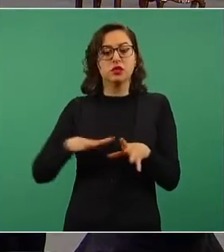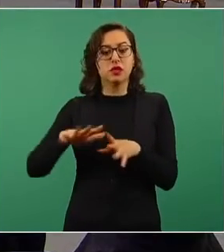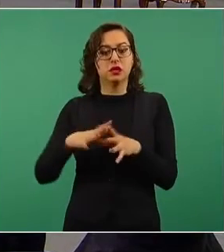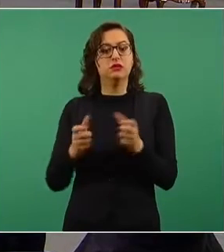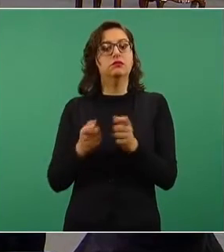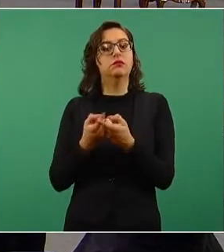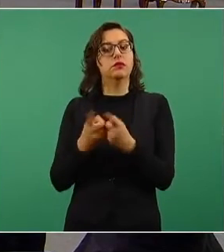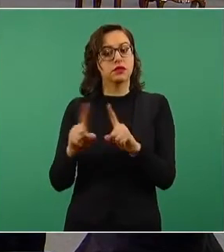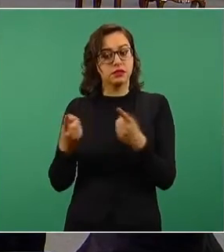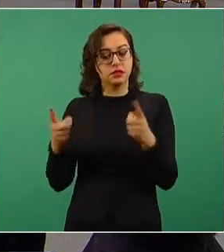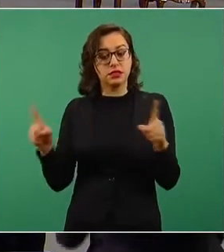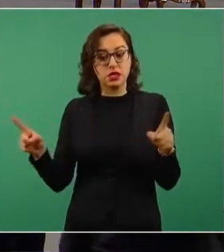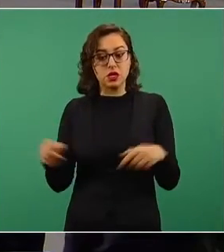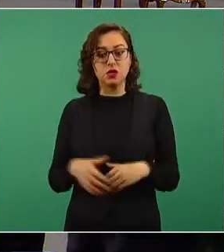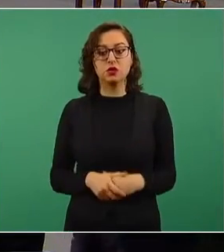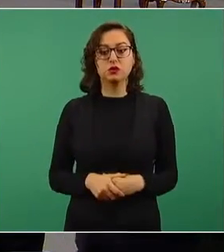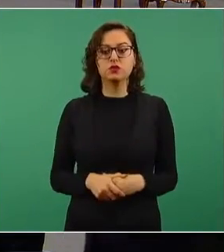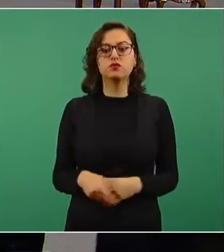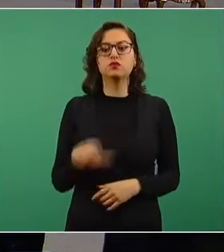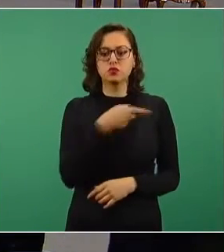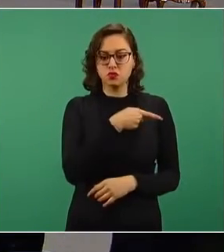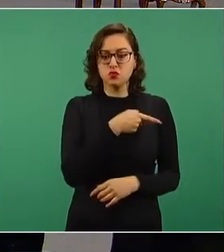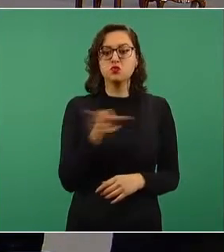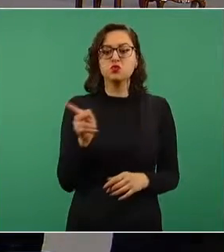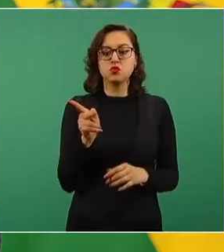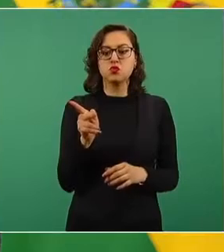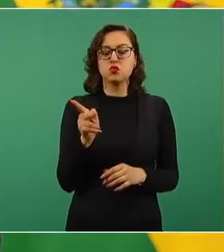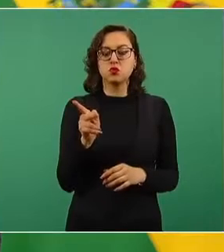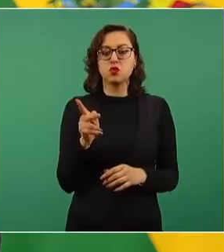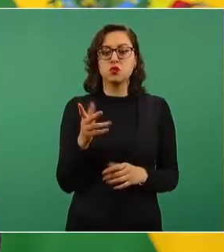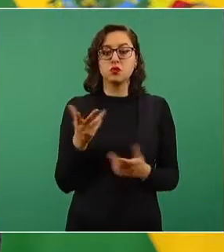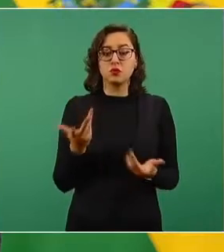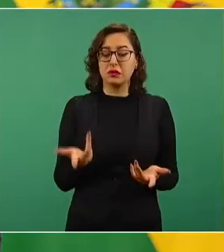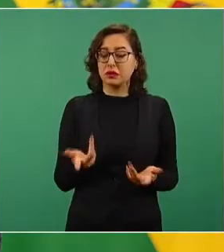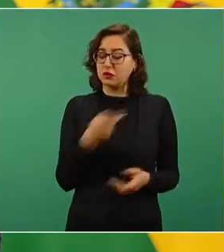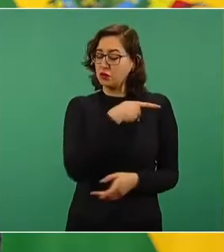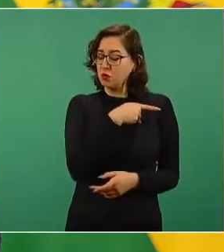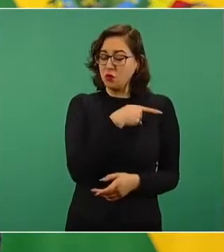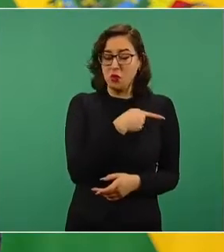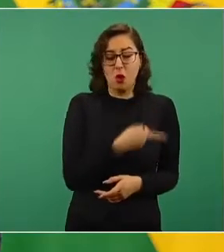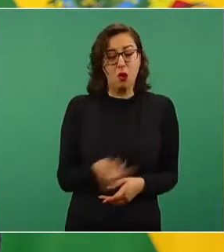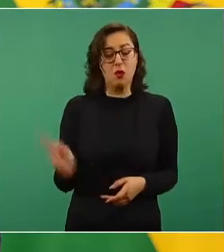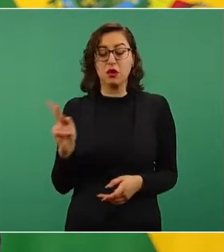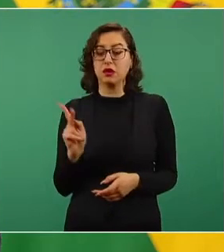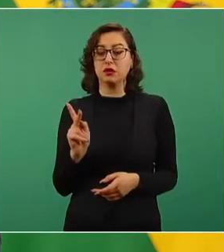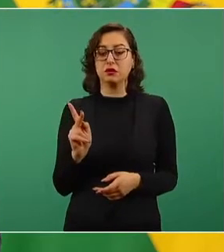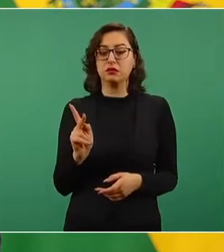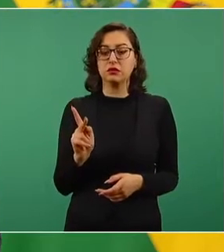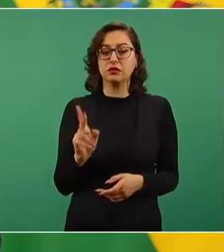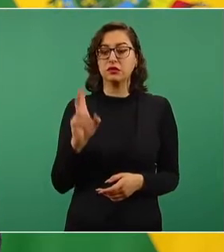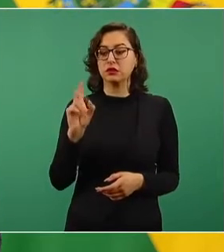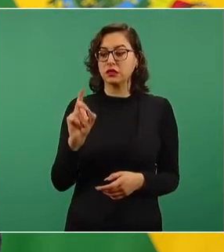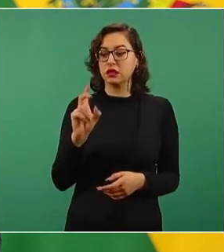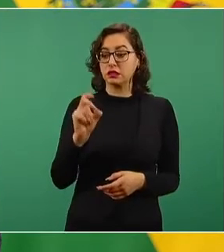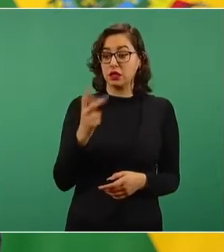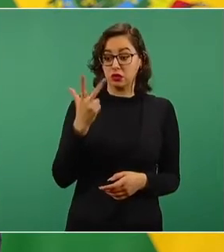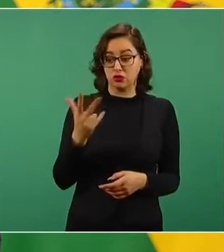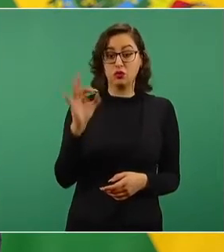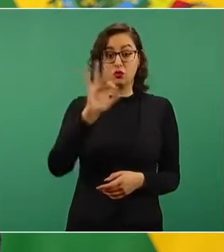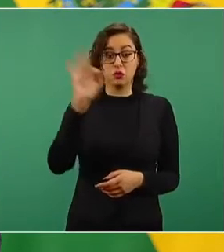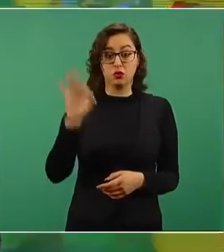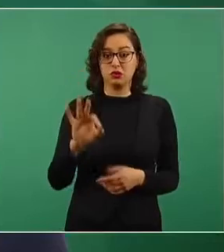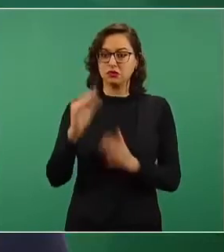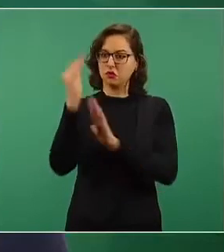Redujimos la pobreza de pobreza extrema de 38%